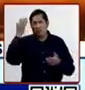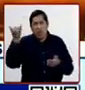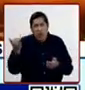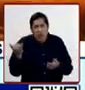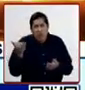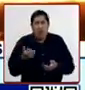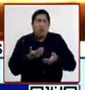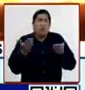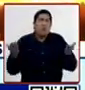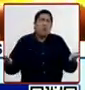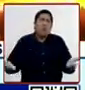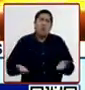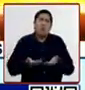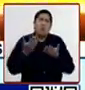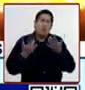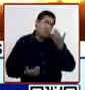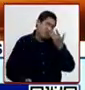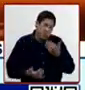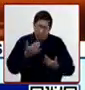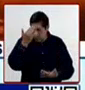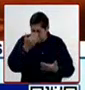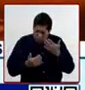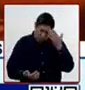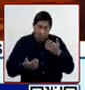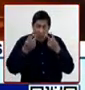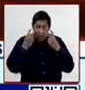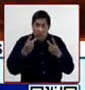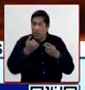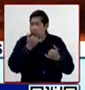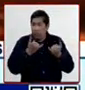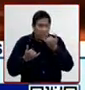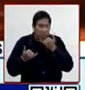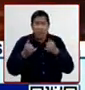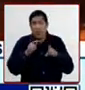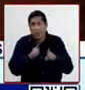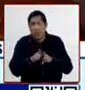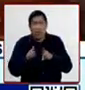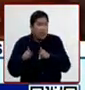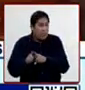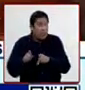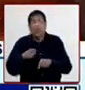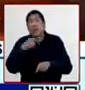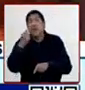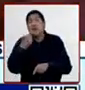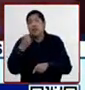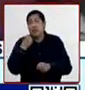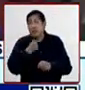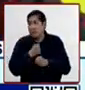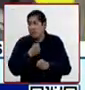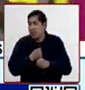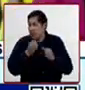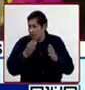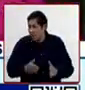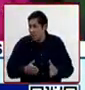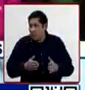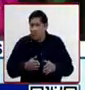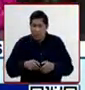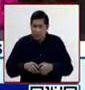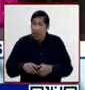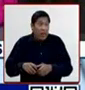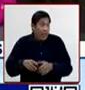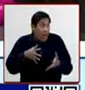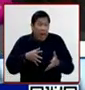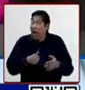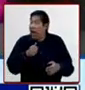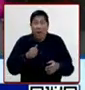y dónde se originó este incendio, además de ver los pormenores y también lo que decía el trabajador de que los extintores en su